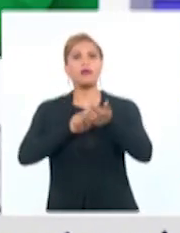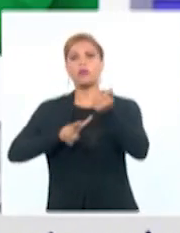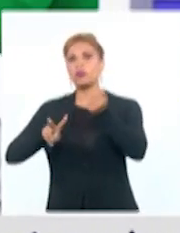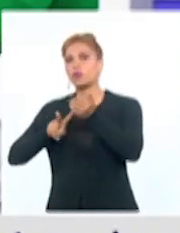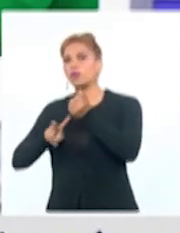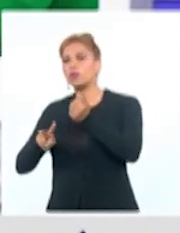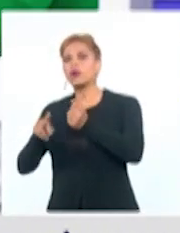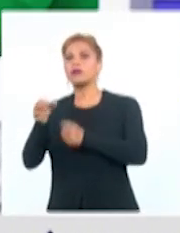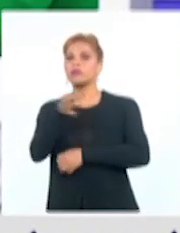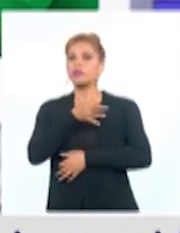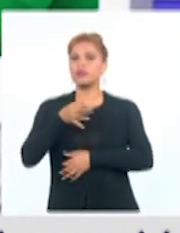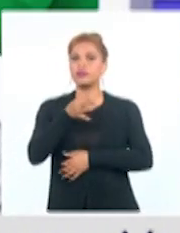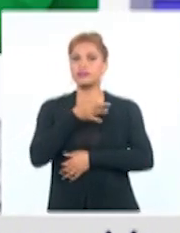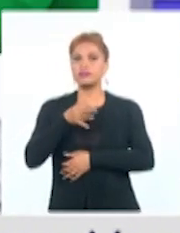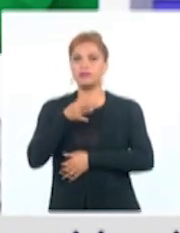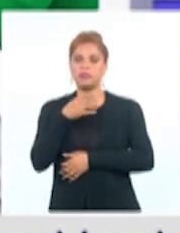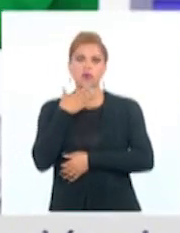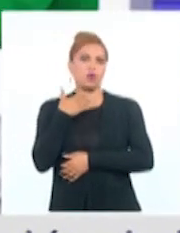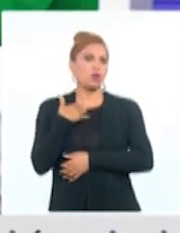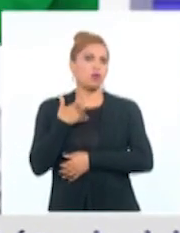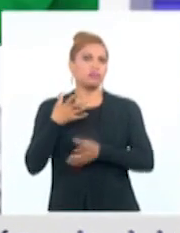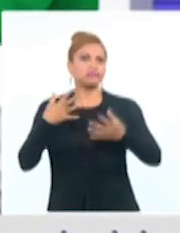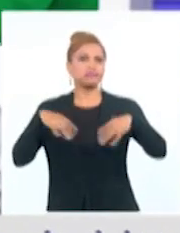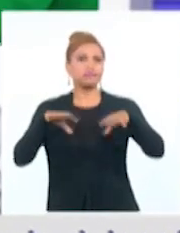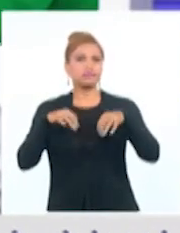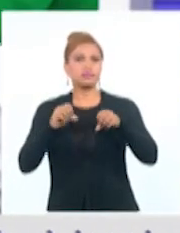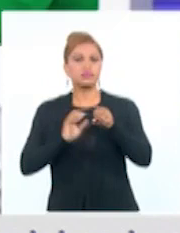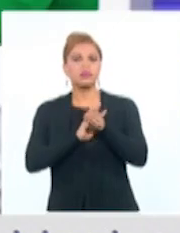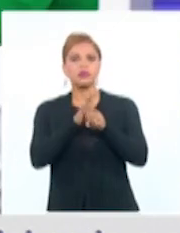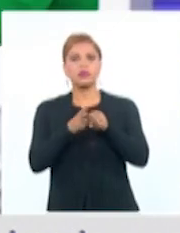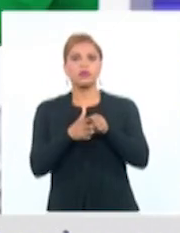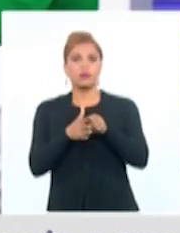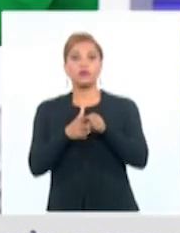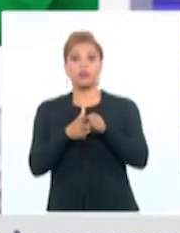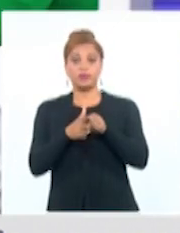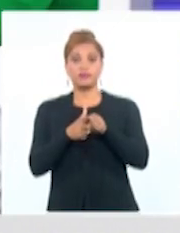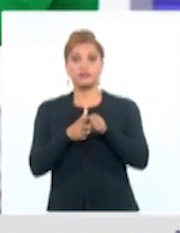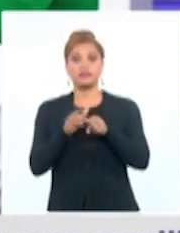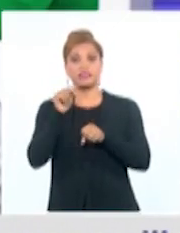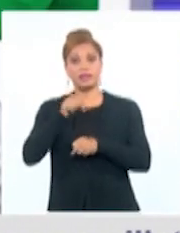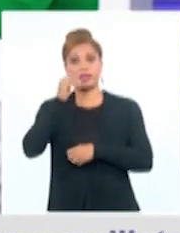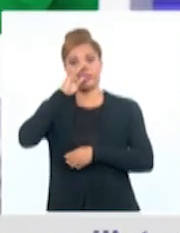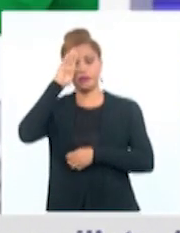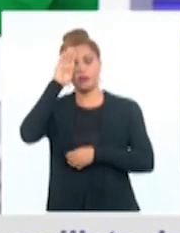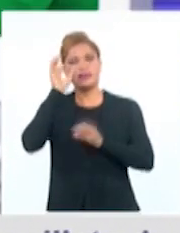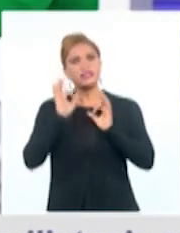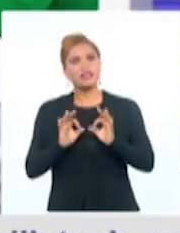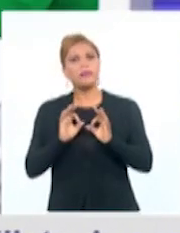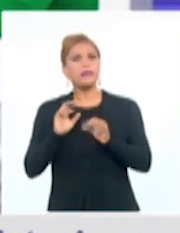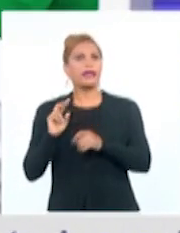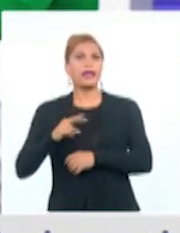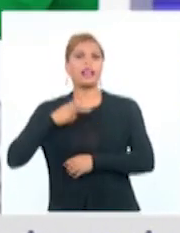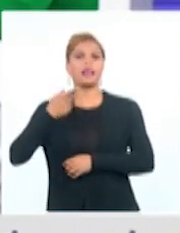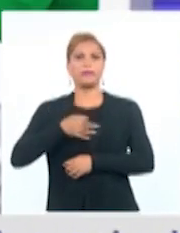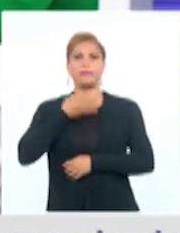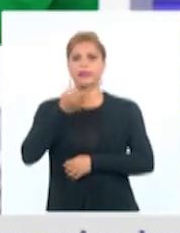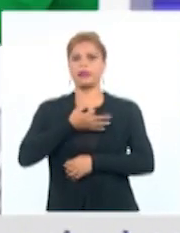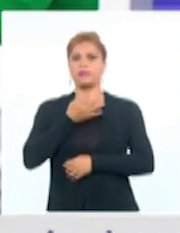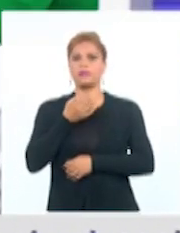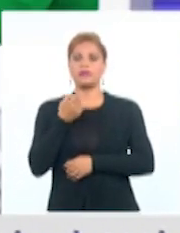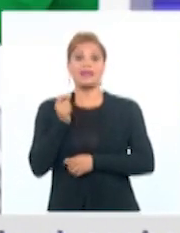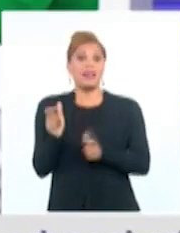detalle de los casos autóctonos, que siempre decimos, primero, son